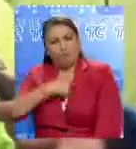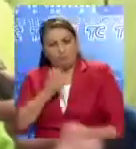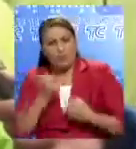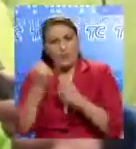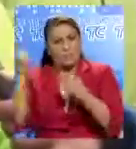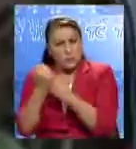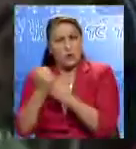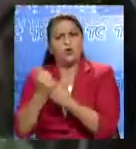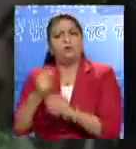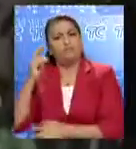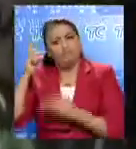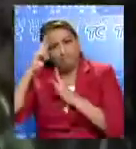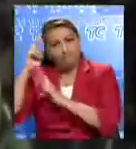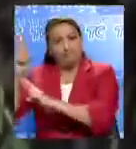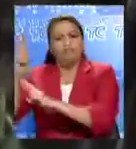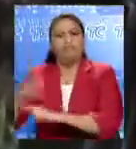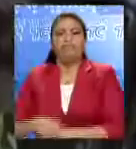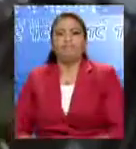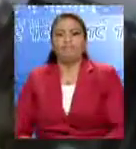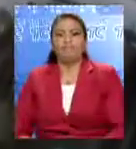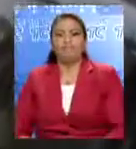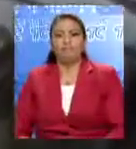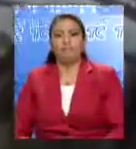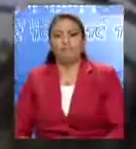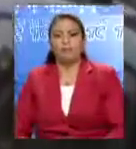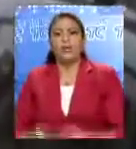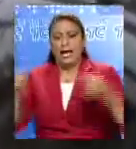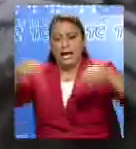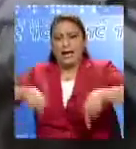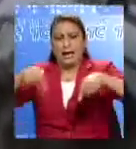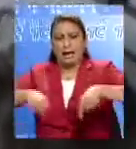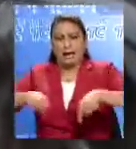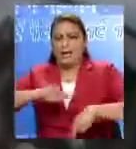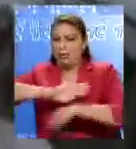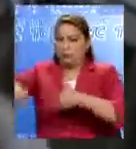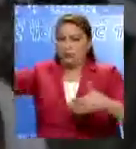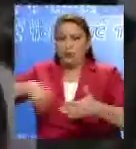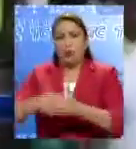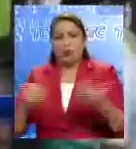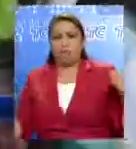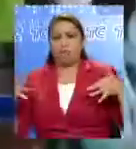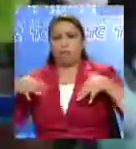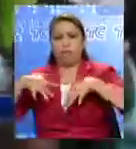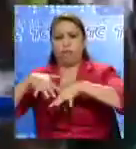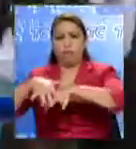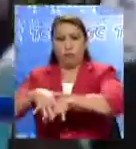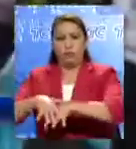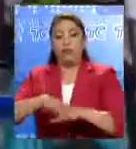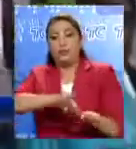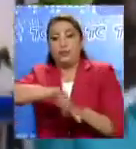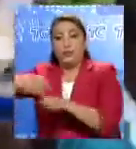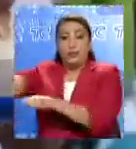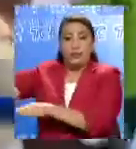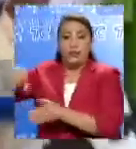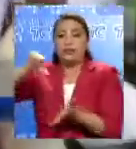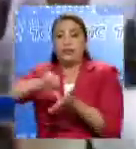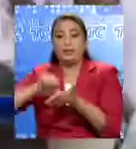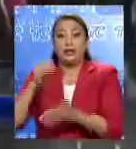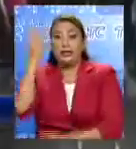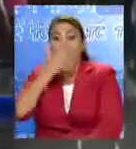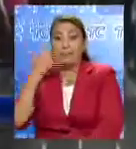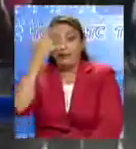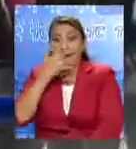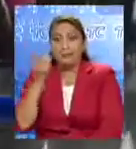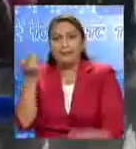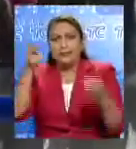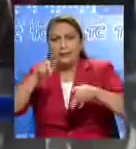de la Revolución Ciudadana. ¡Aquí estamos! ¡Aquí estamos! Mientras que en Esmeraldas más de 12,000 personas marcharon por las principales calles de la ciudad.